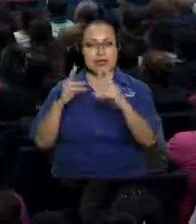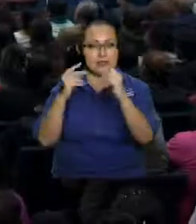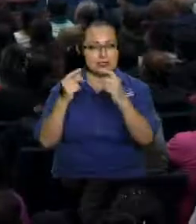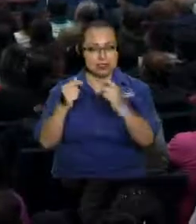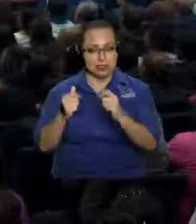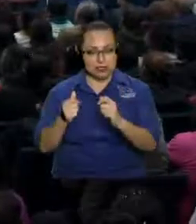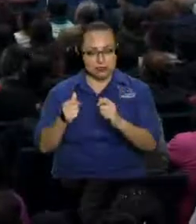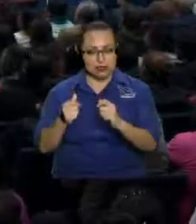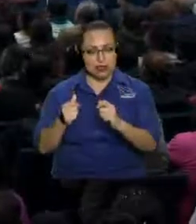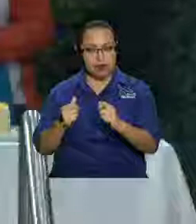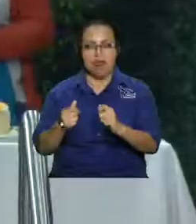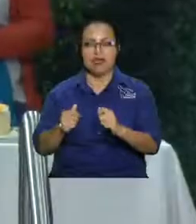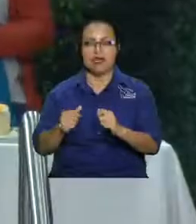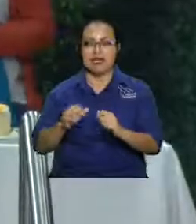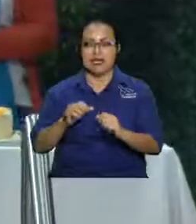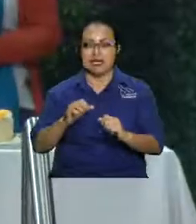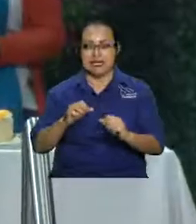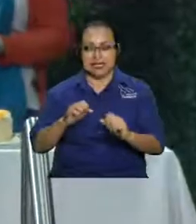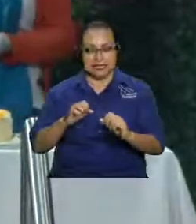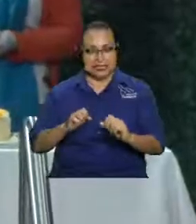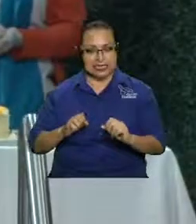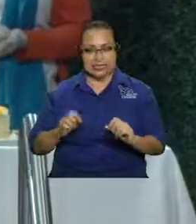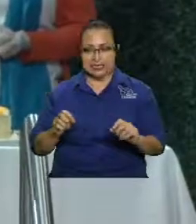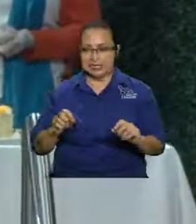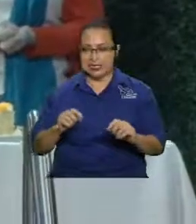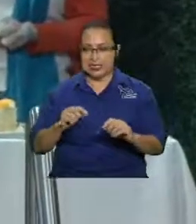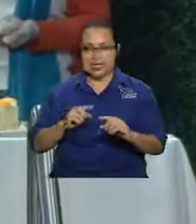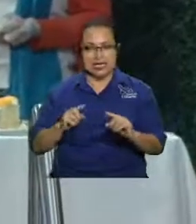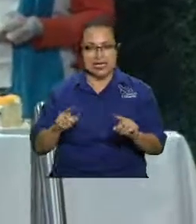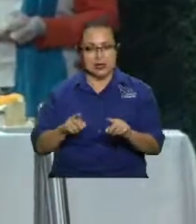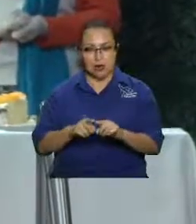Porque el presupuesto es de esa manera, repartió.